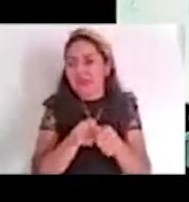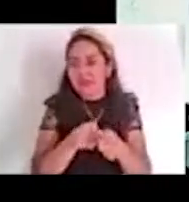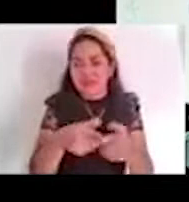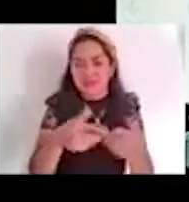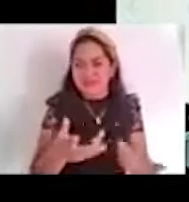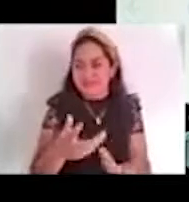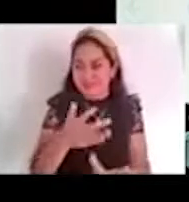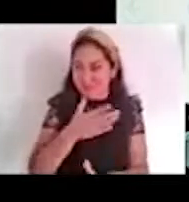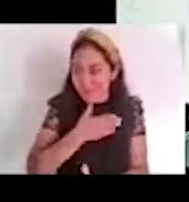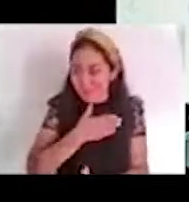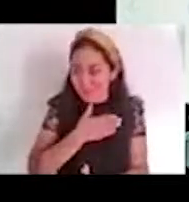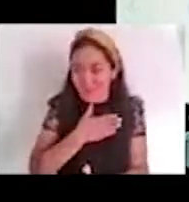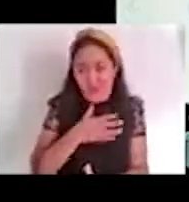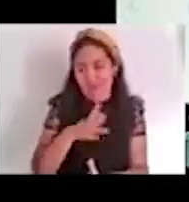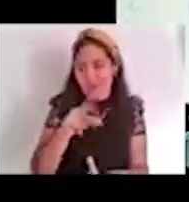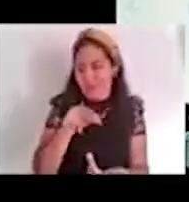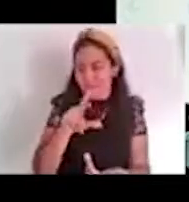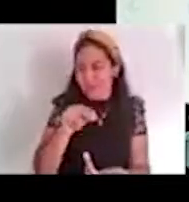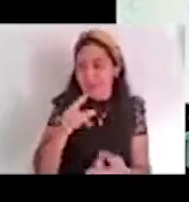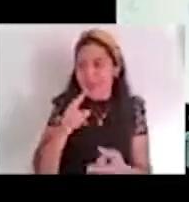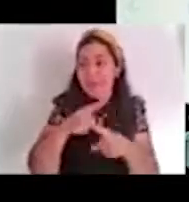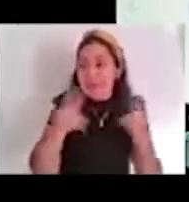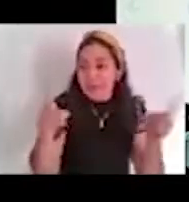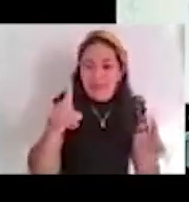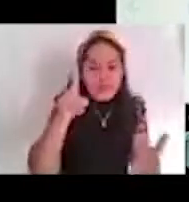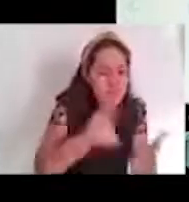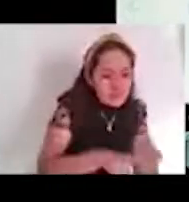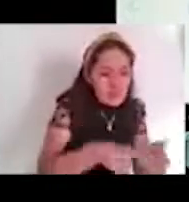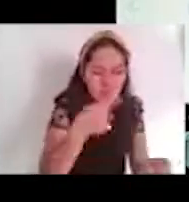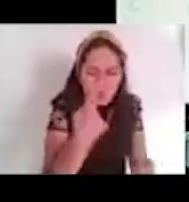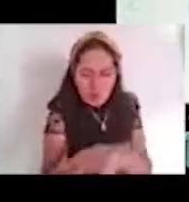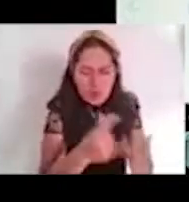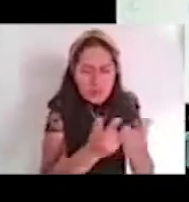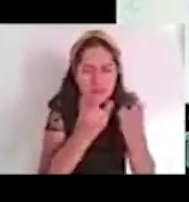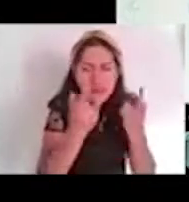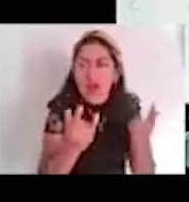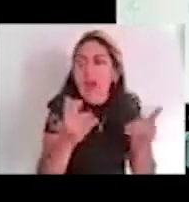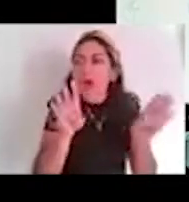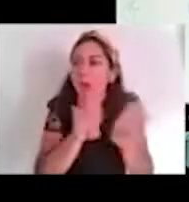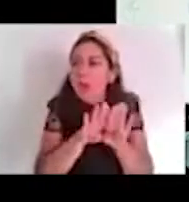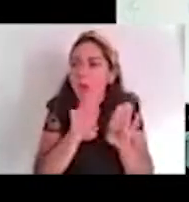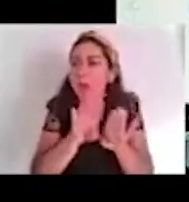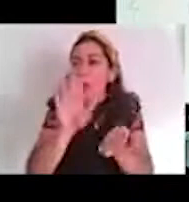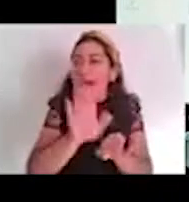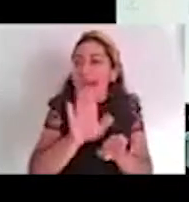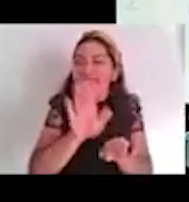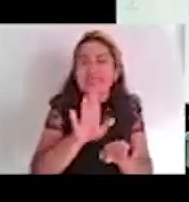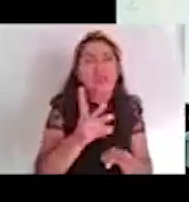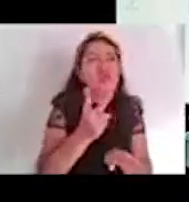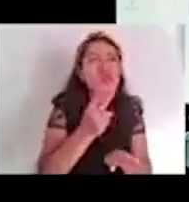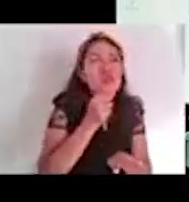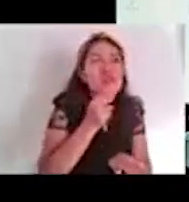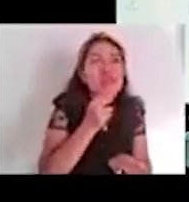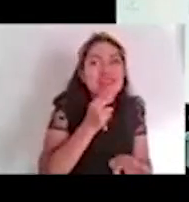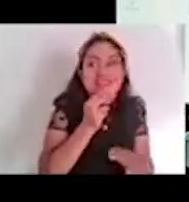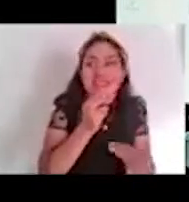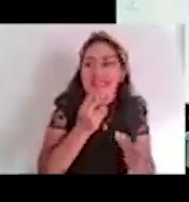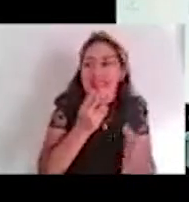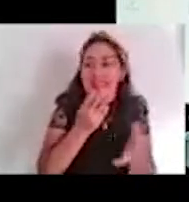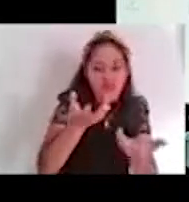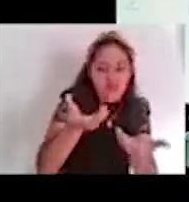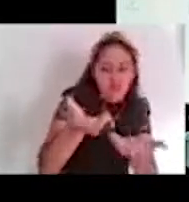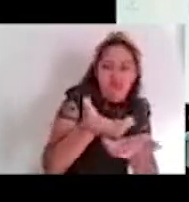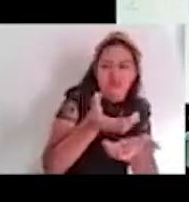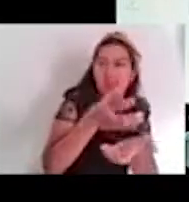debo privilegiar. Por eso es que la ciudad yo la percibo como un artefacto de escala colectiva, así como a la arquitectura,